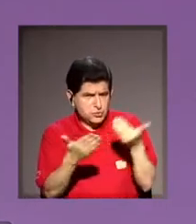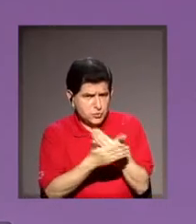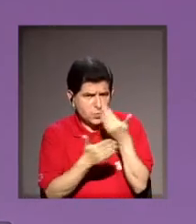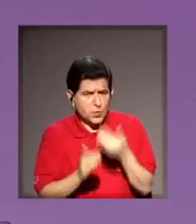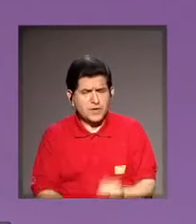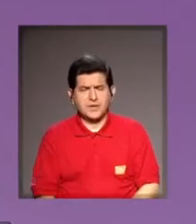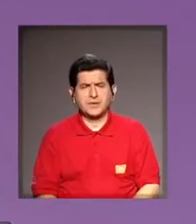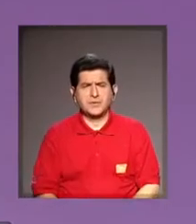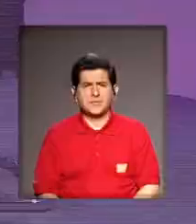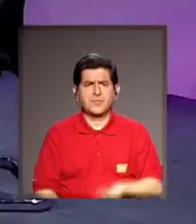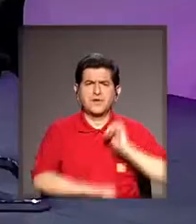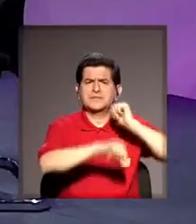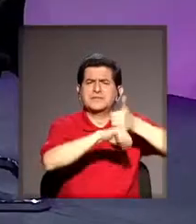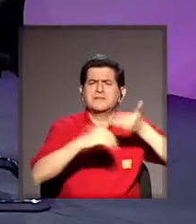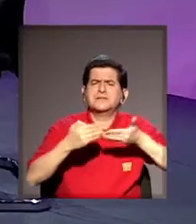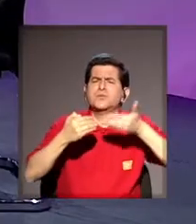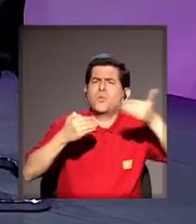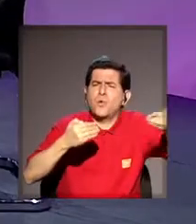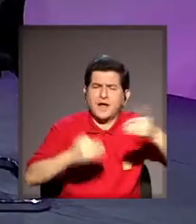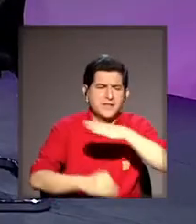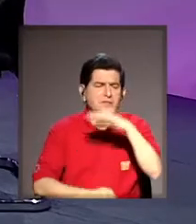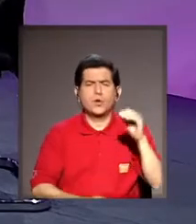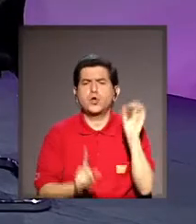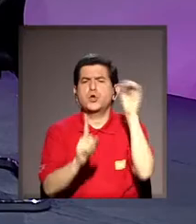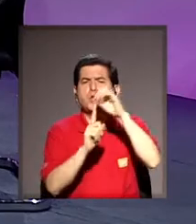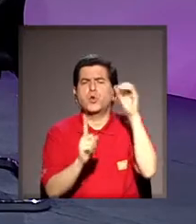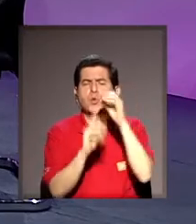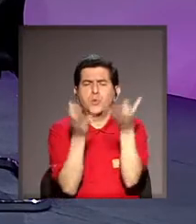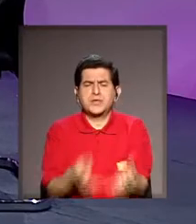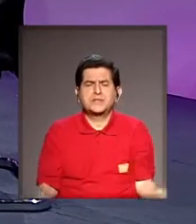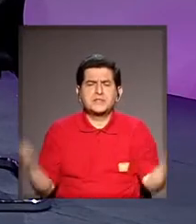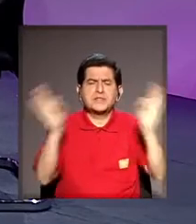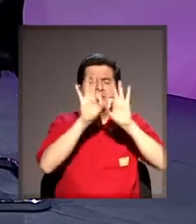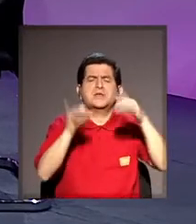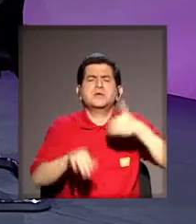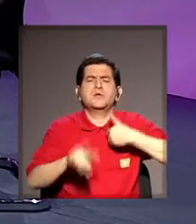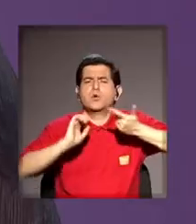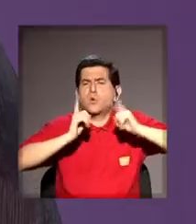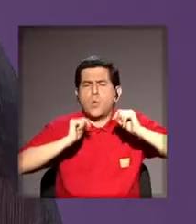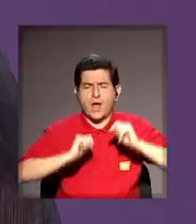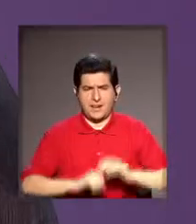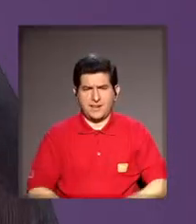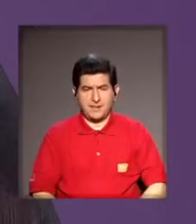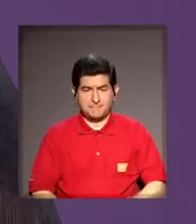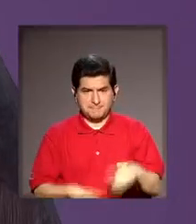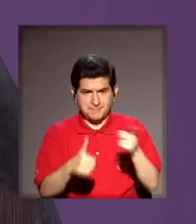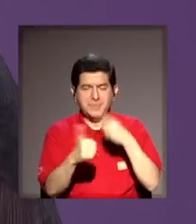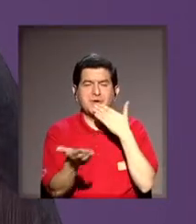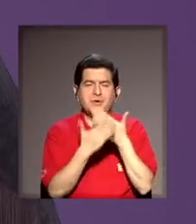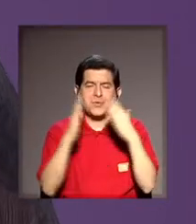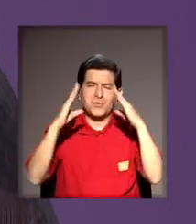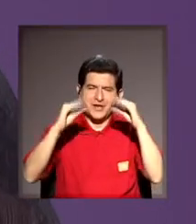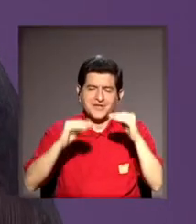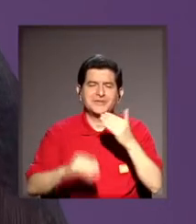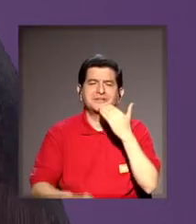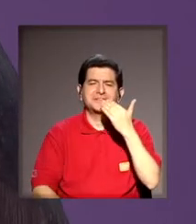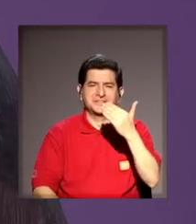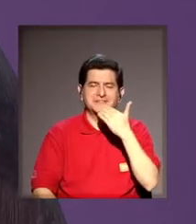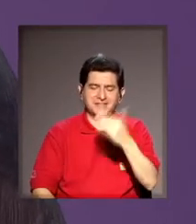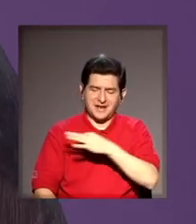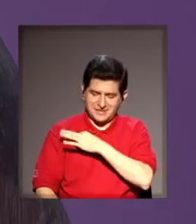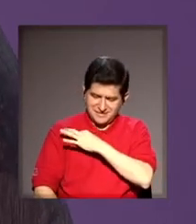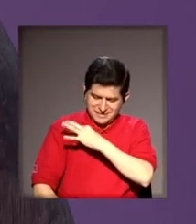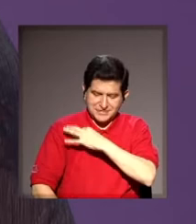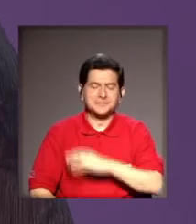cuando se creó y cuáles son los objetivos más importantes que persigue bueno primero buenas noches y muchísimas gracias por la